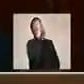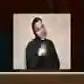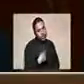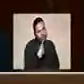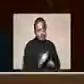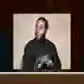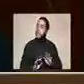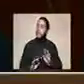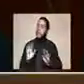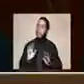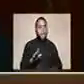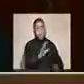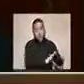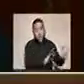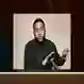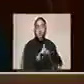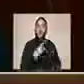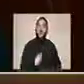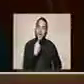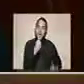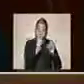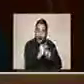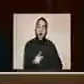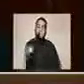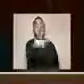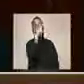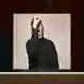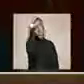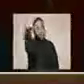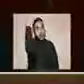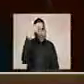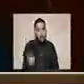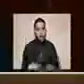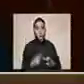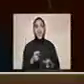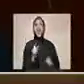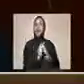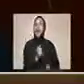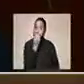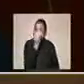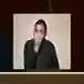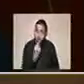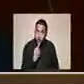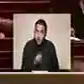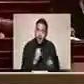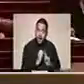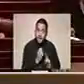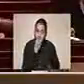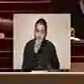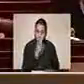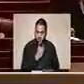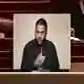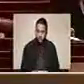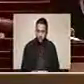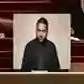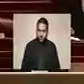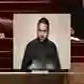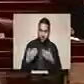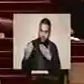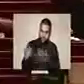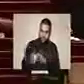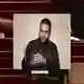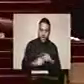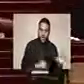ha... perdón. A nadie se le ha dicho ignorante. A nadie se le ha dicho payaso. Les permito, por favor, representante Ángela María, esperemos